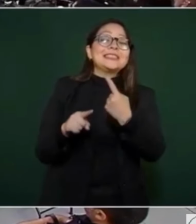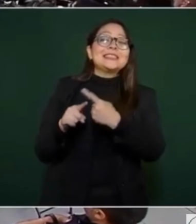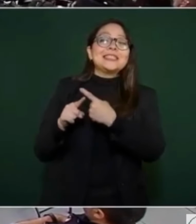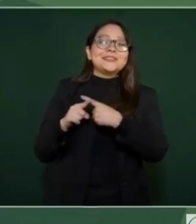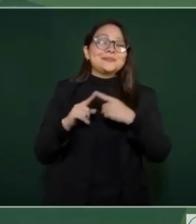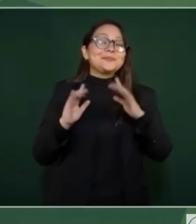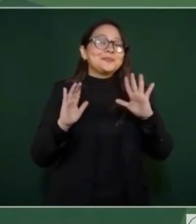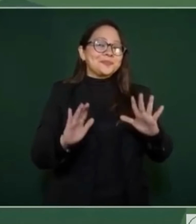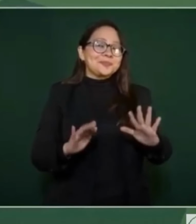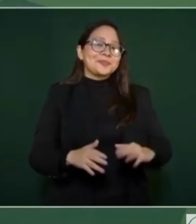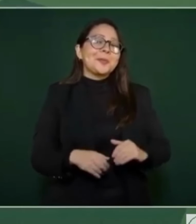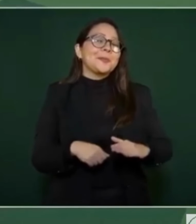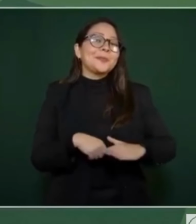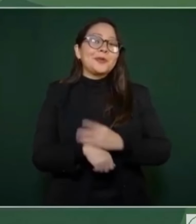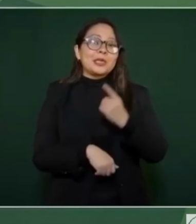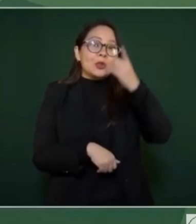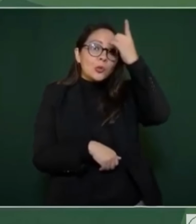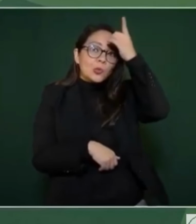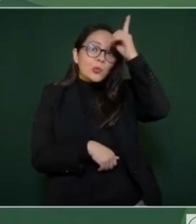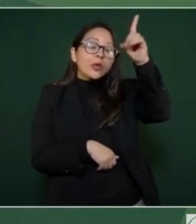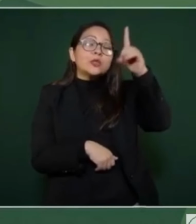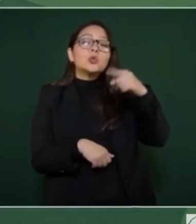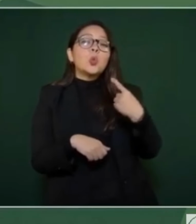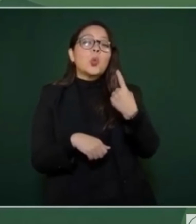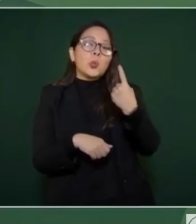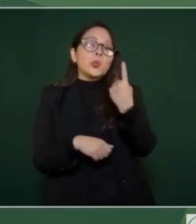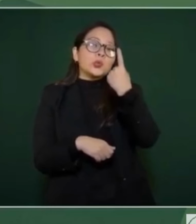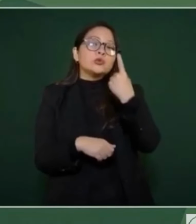porque es el dueño de un medio de información.